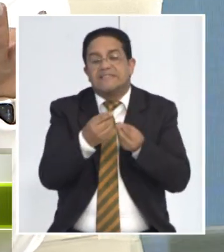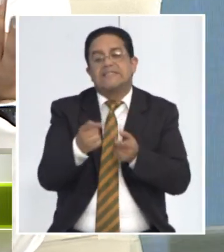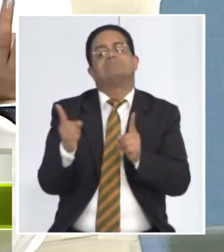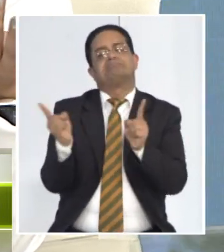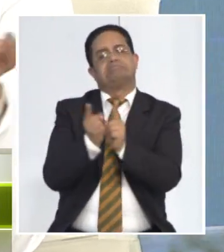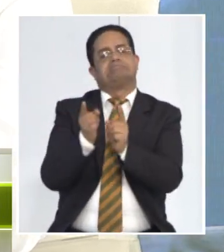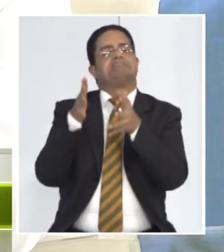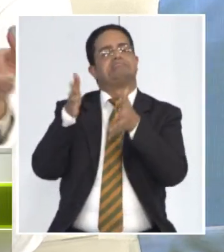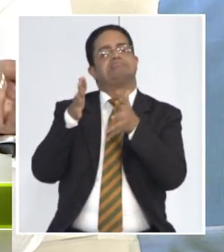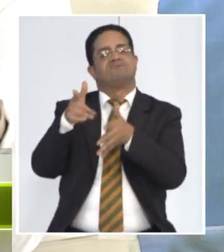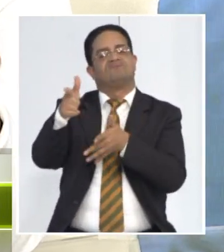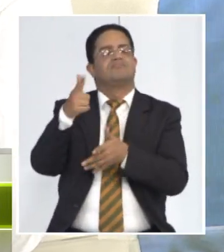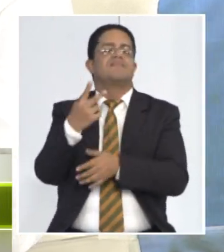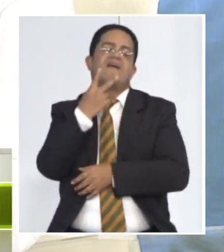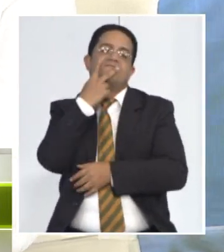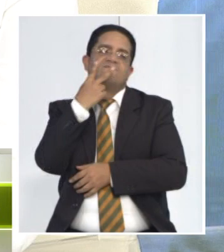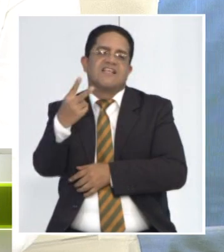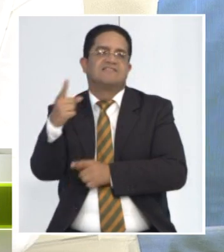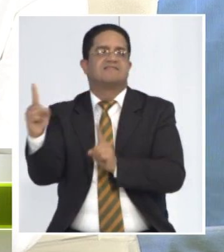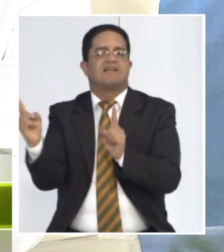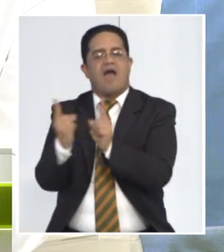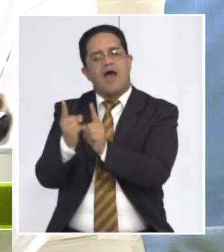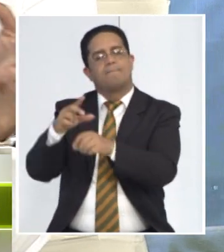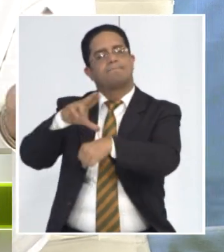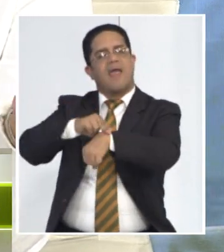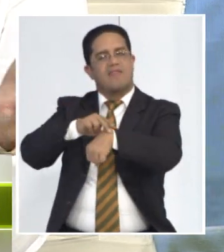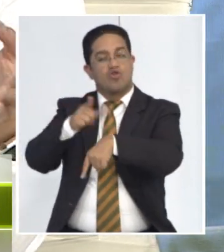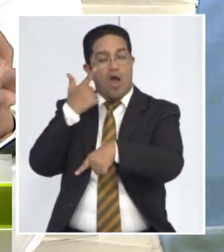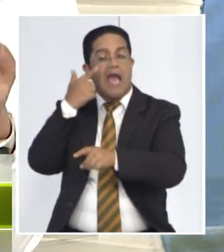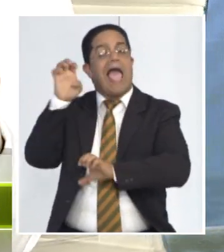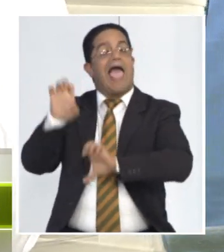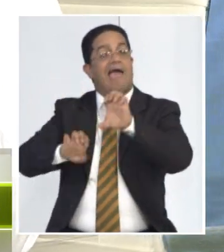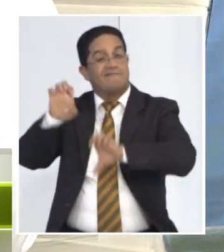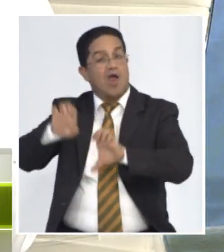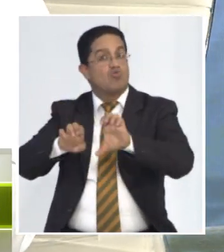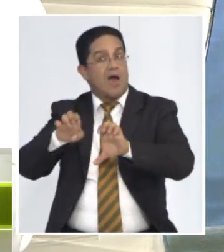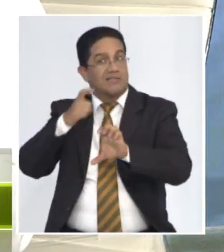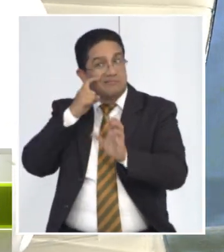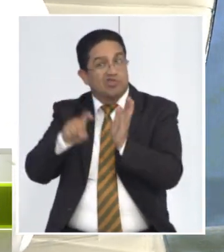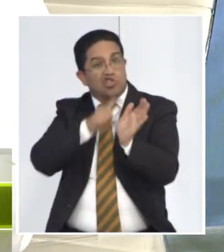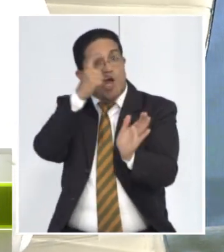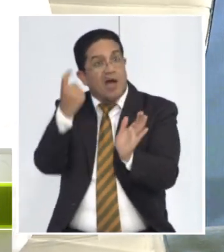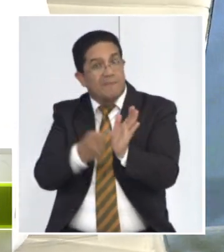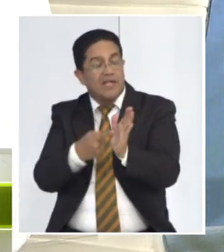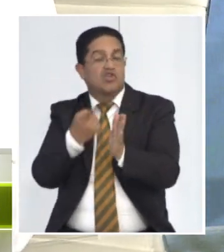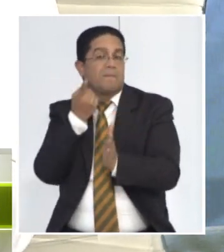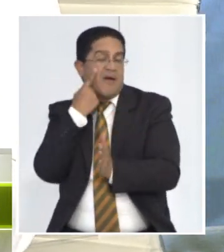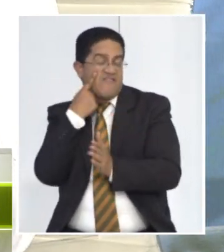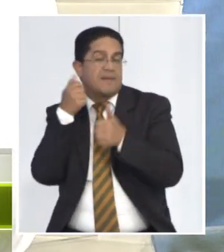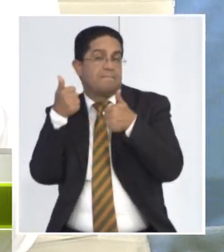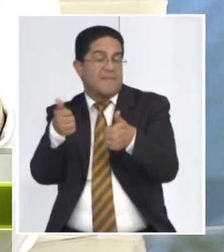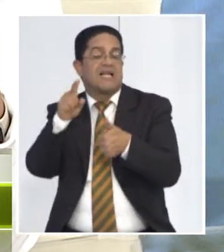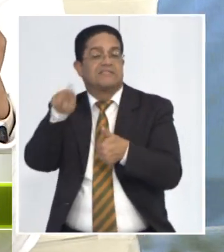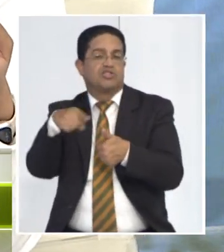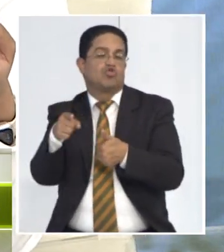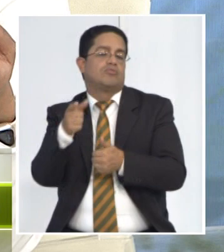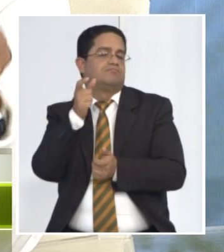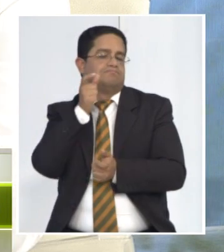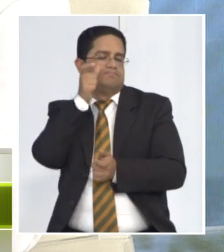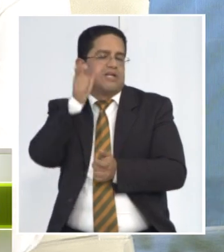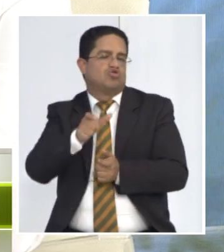que evalúen su condición de salud y cuáles son todos esos trastornos gastrointestinales que pueda estar presentando esta señora de 83 años.